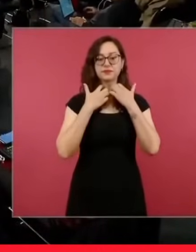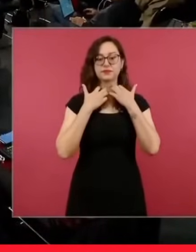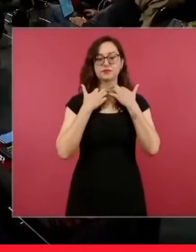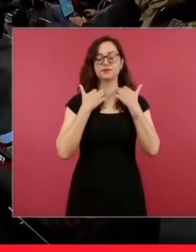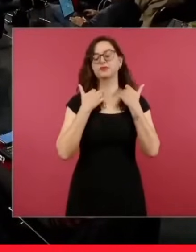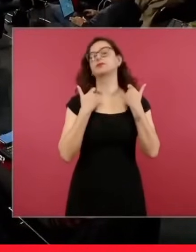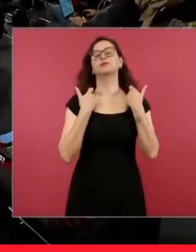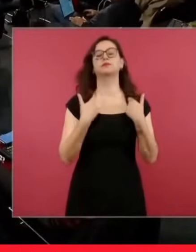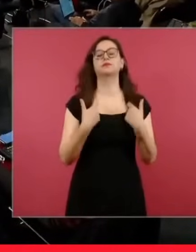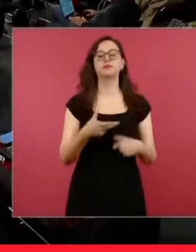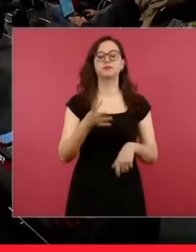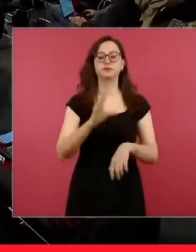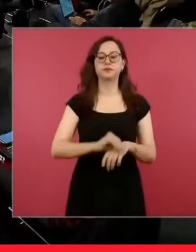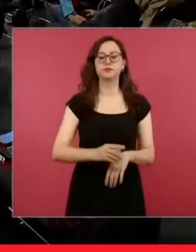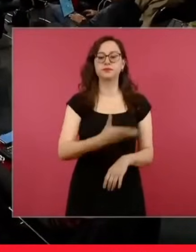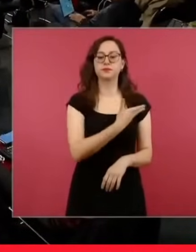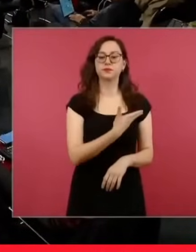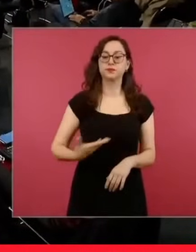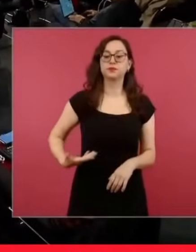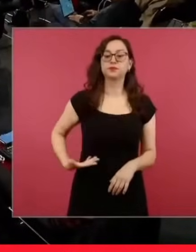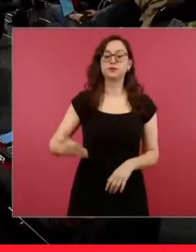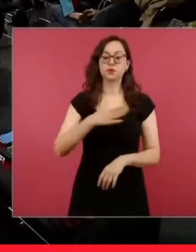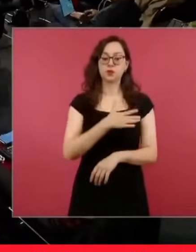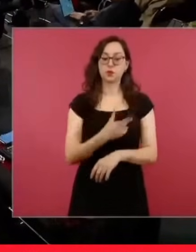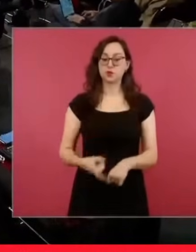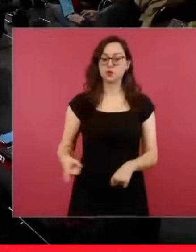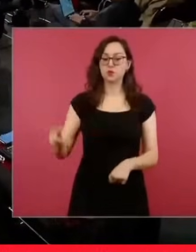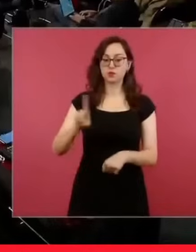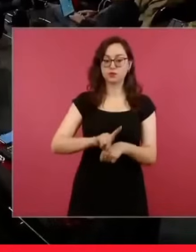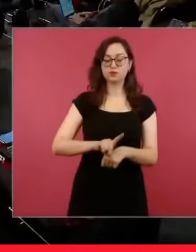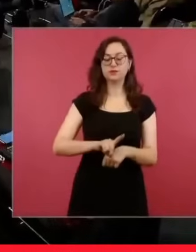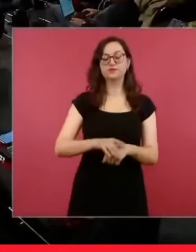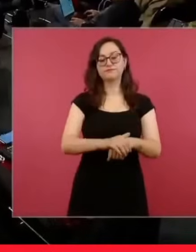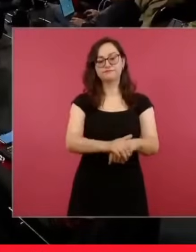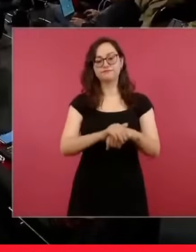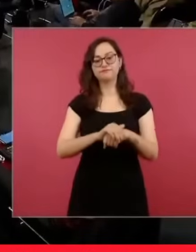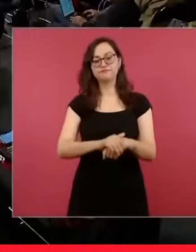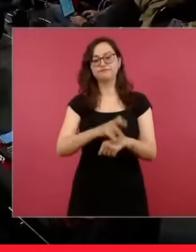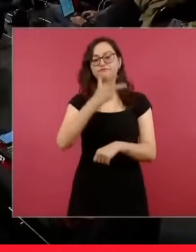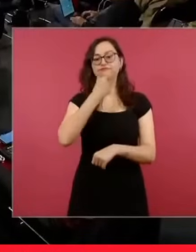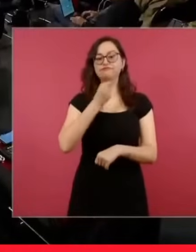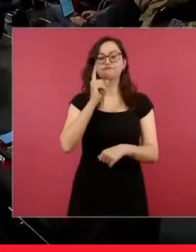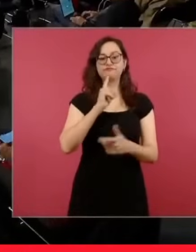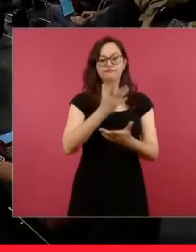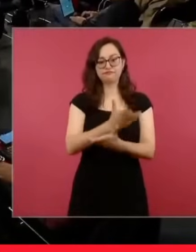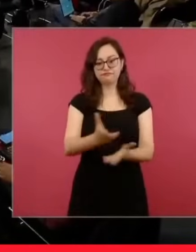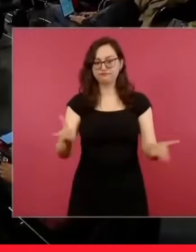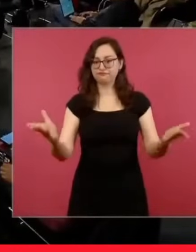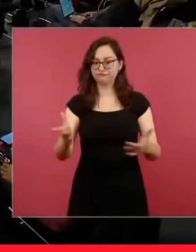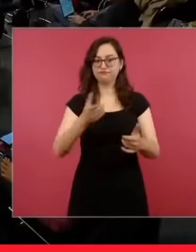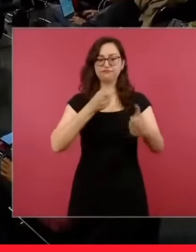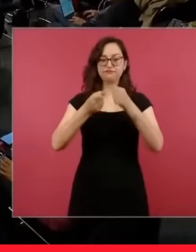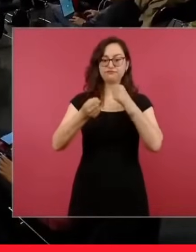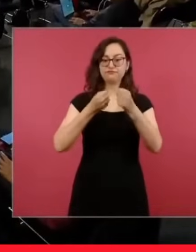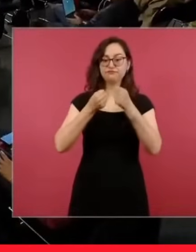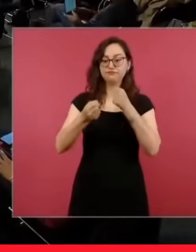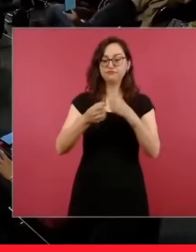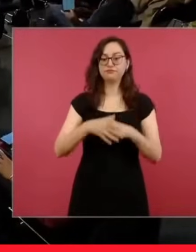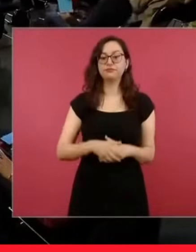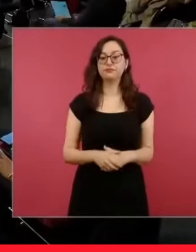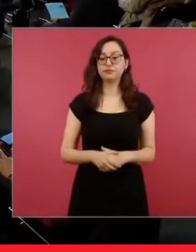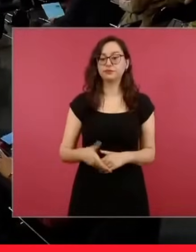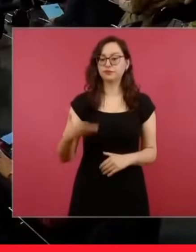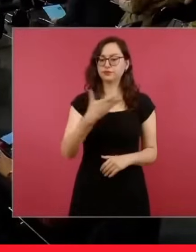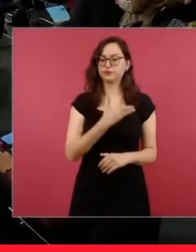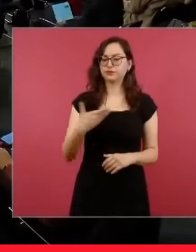Con su permiso, señor presidente, muy buenos días, amigas y amigos, medios de comunicación. Pues nos pidió el señor